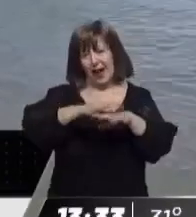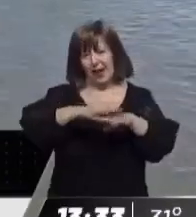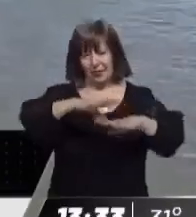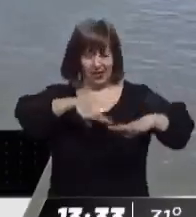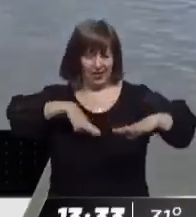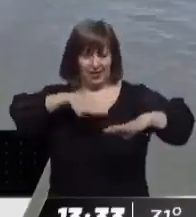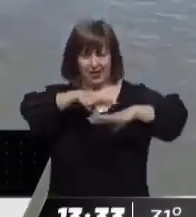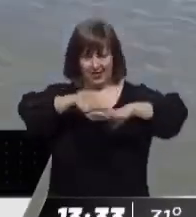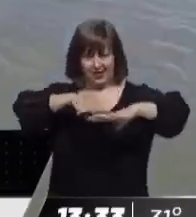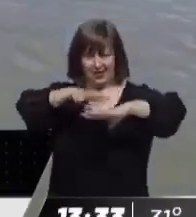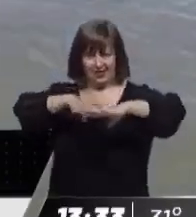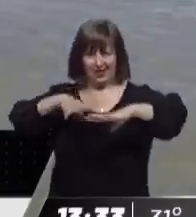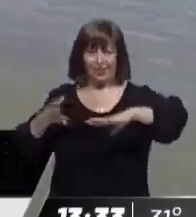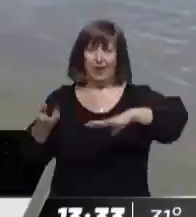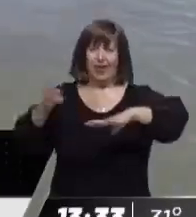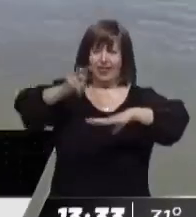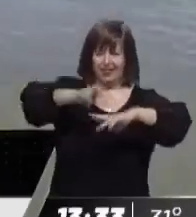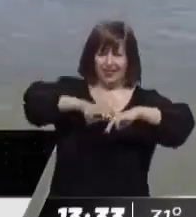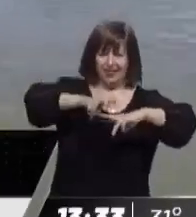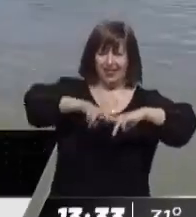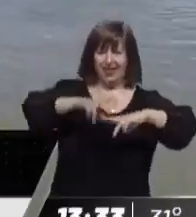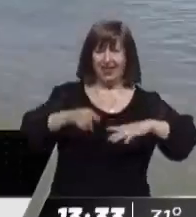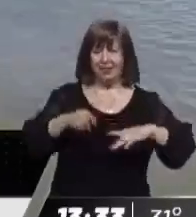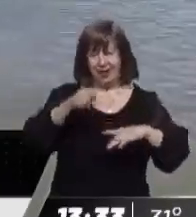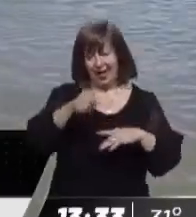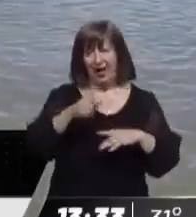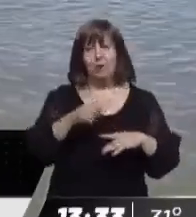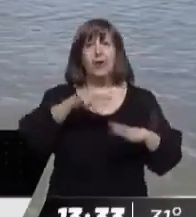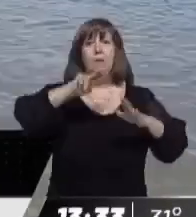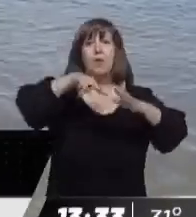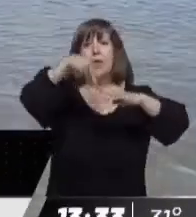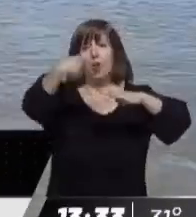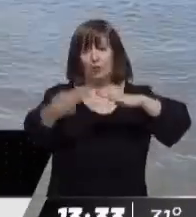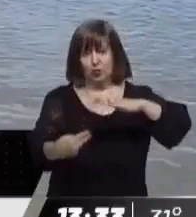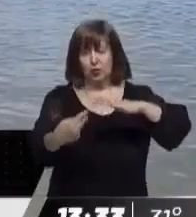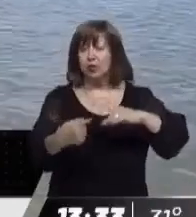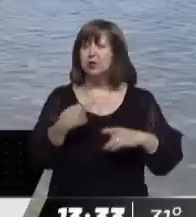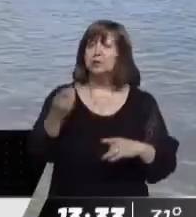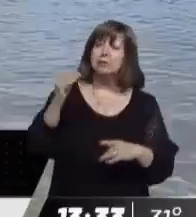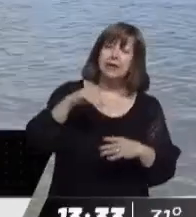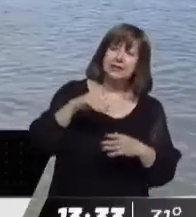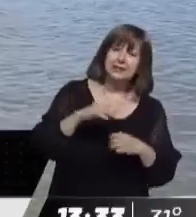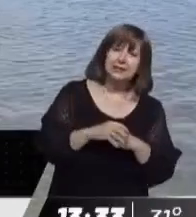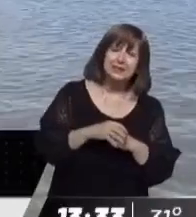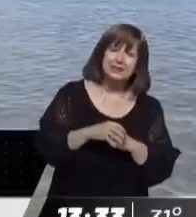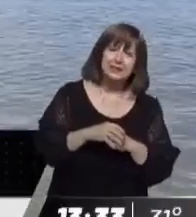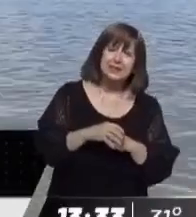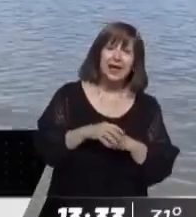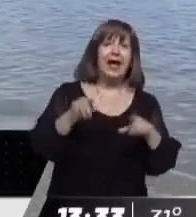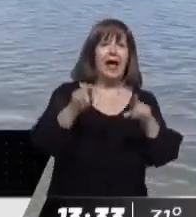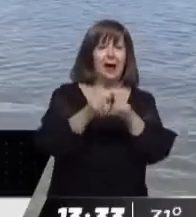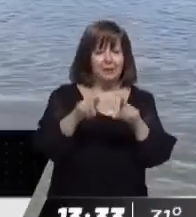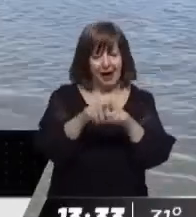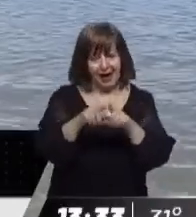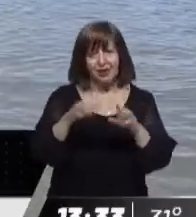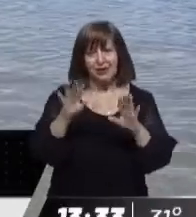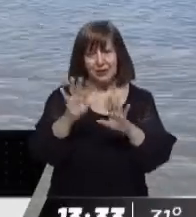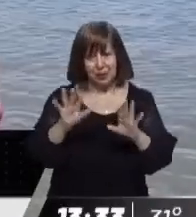poder disfrutar el agua. Sí, sí, para eso está ahí. Bueno, ¿quién viene después a bañarse con vos? Sí, seguramente mis hermanos, que